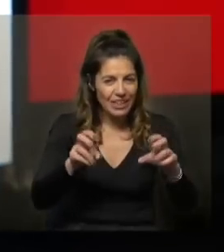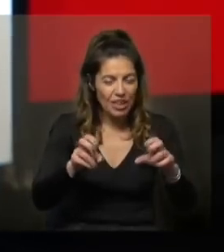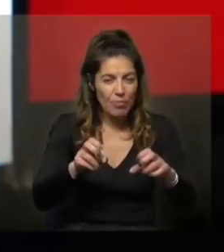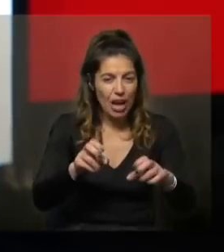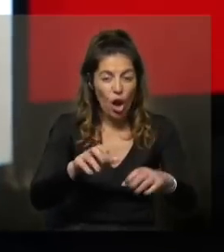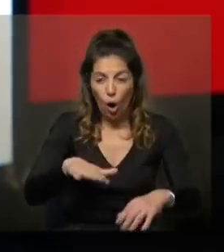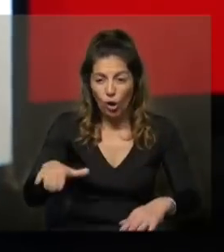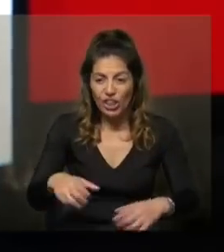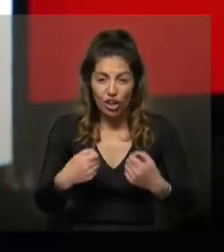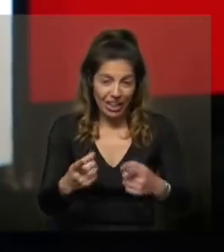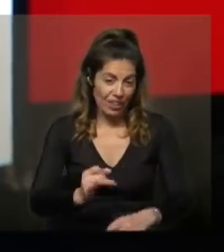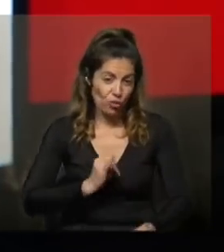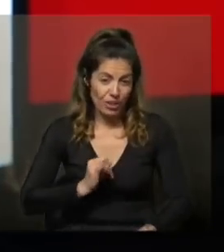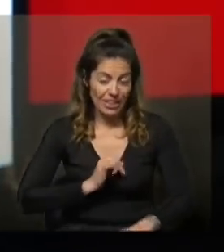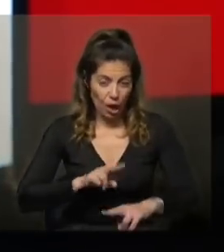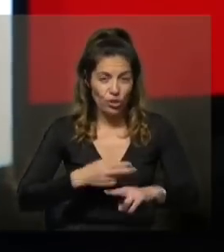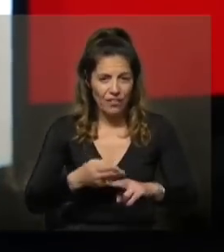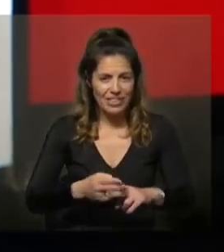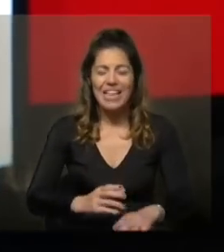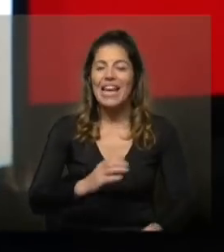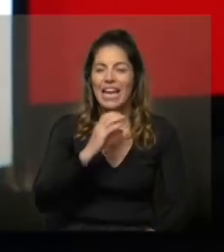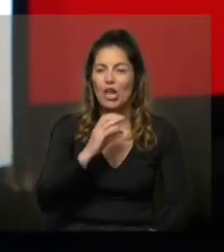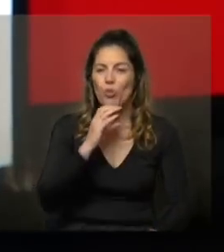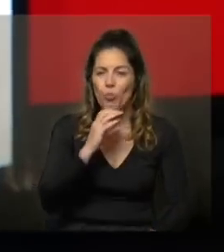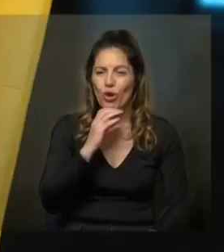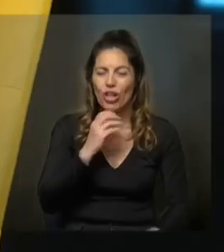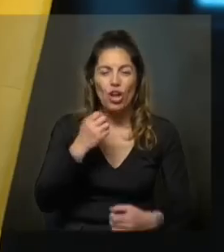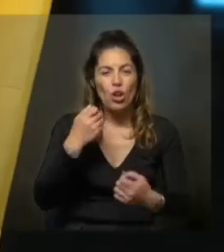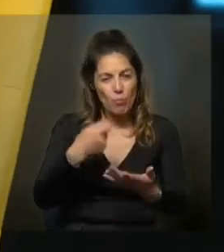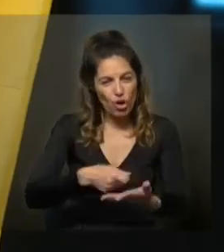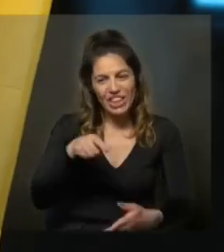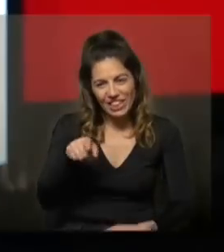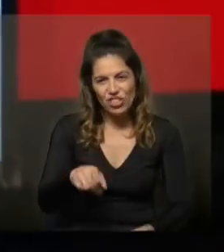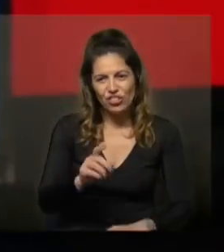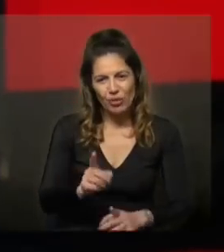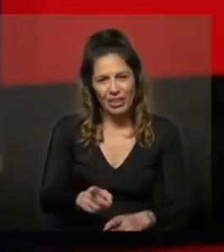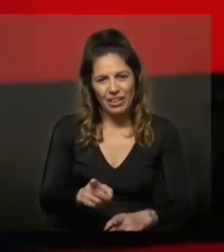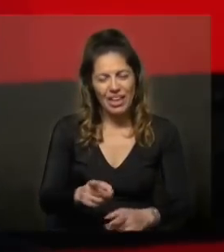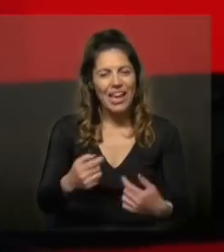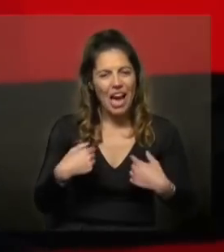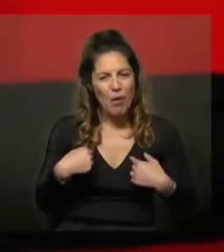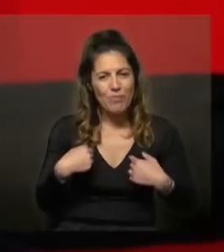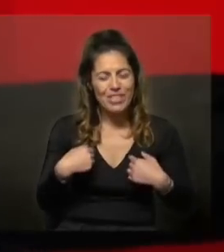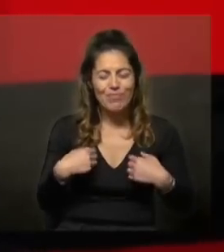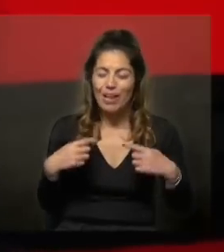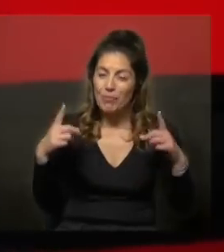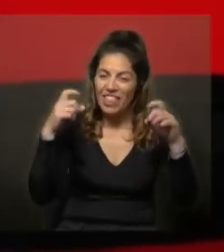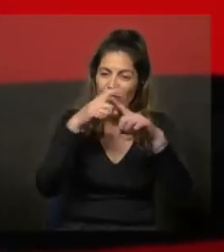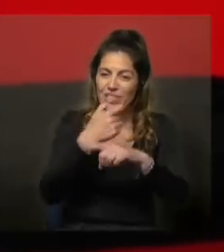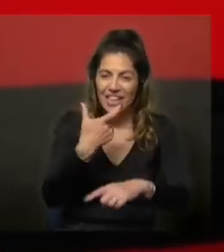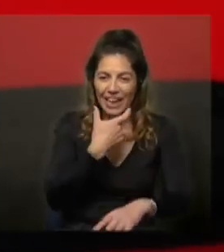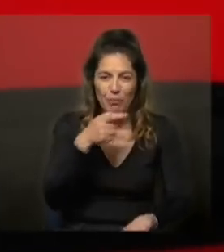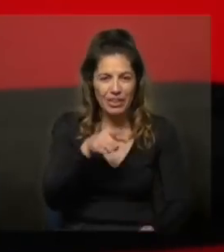tener su identidad este el humor lo ponen ellos y a mí me cuesta reírme de esas cosas